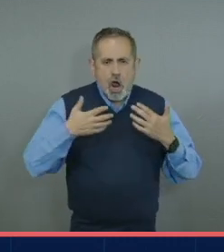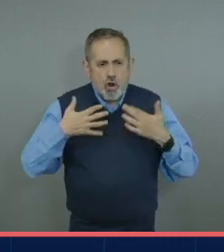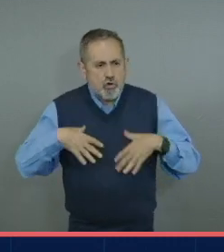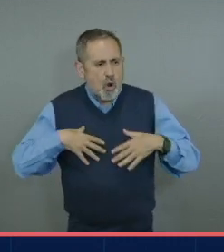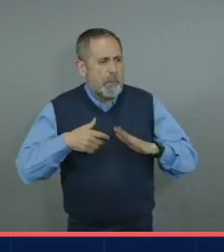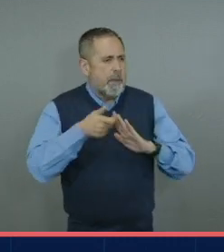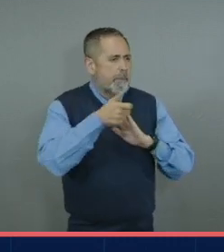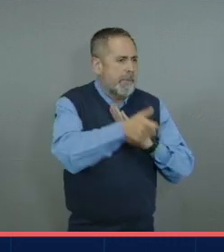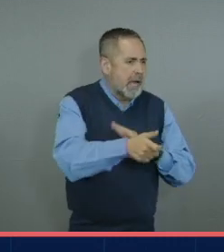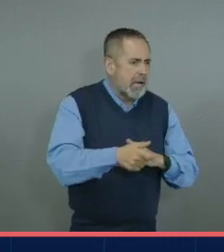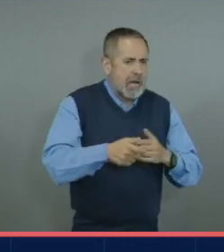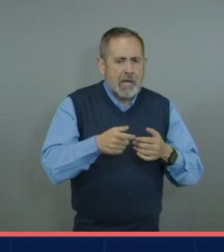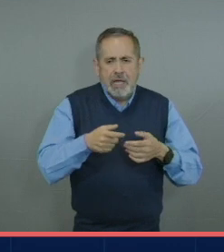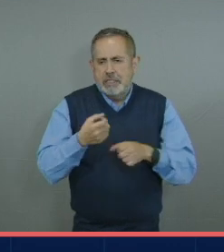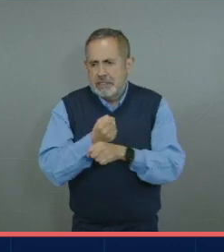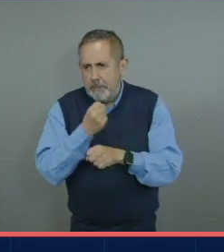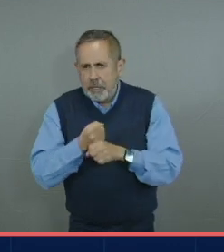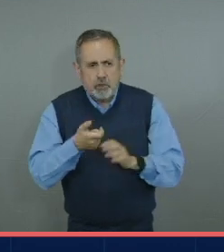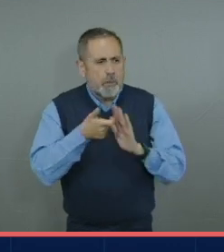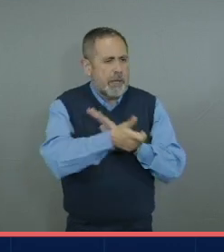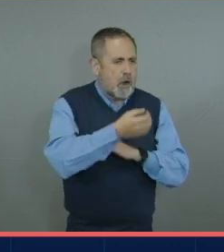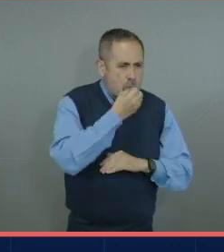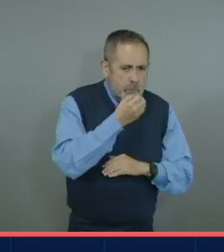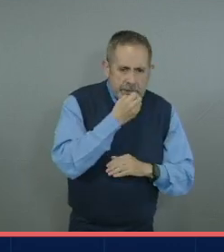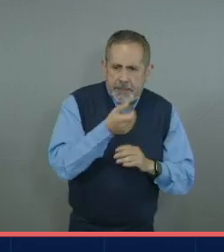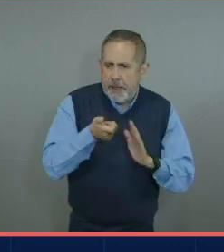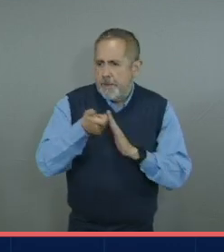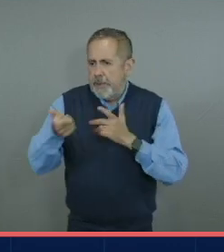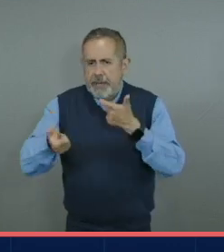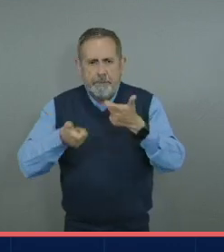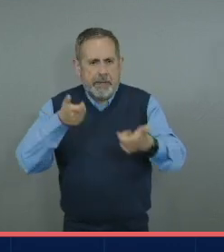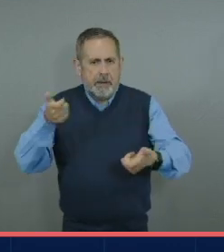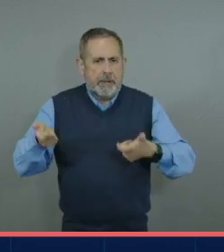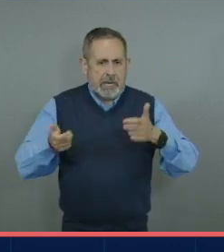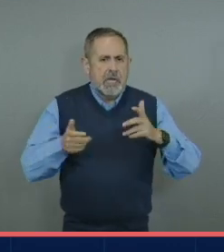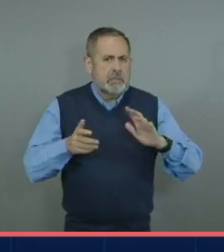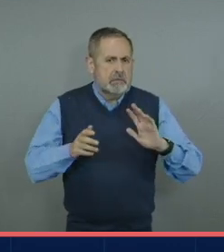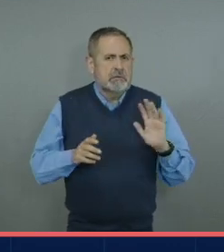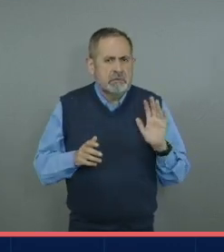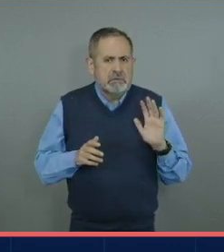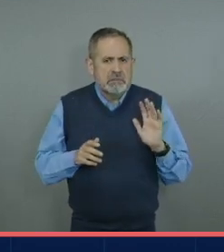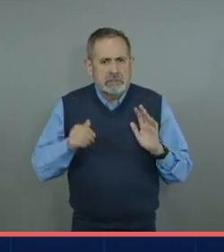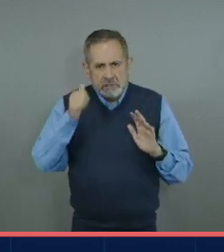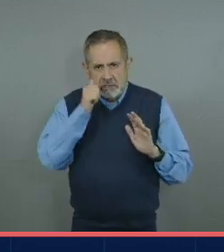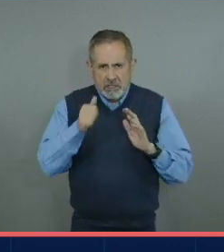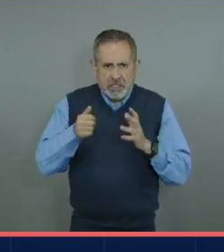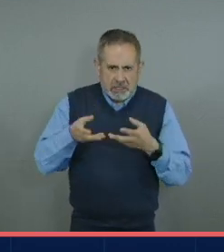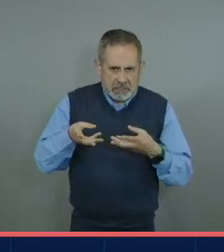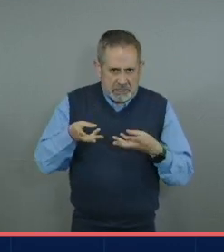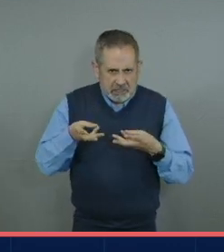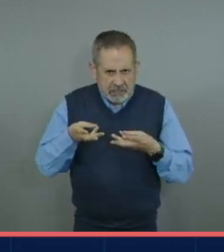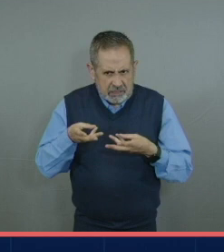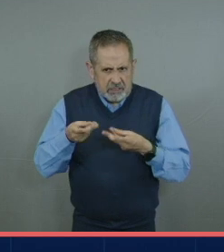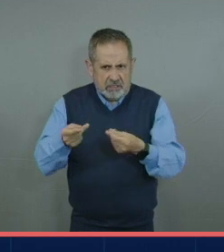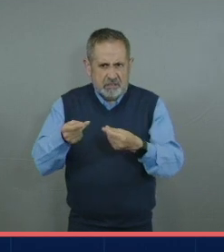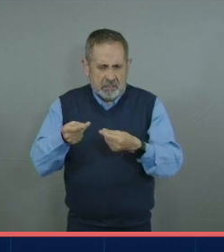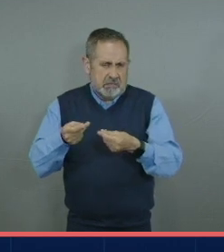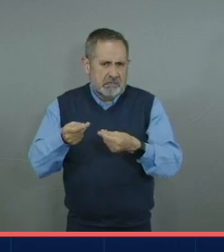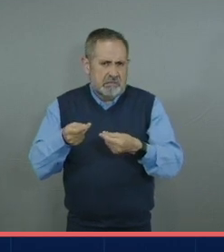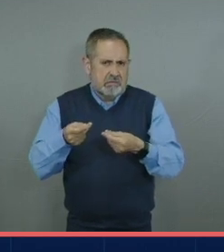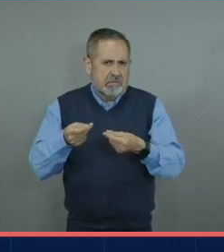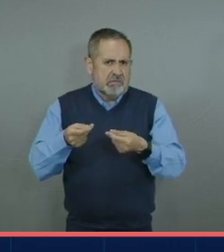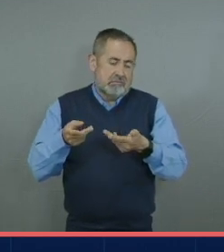zapatos, la despensa, la comida, bueno, todos esos gastos que los adultos pues tenemos que